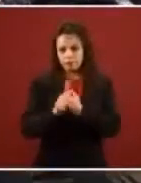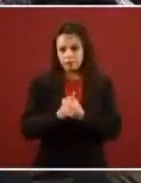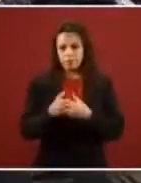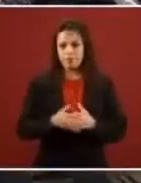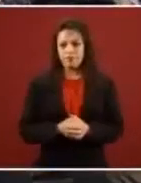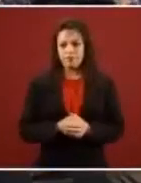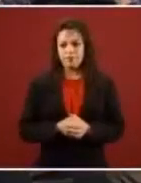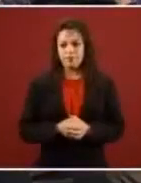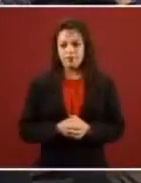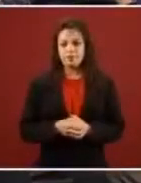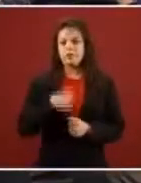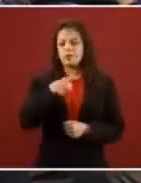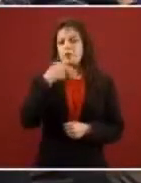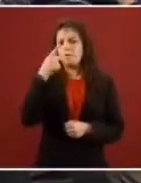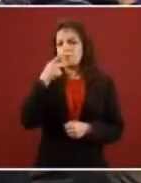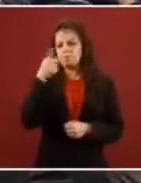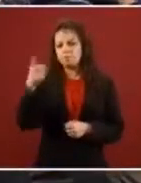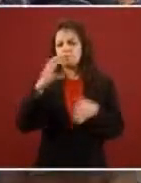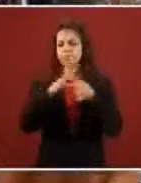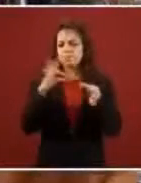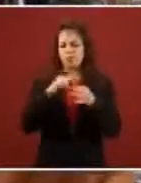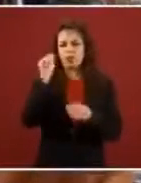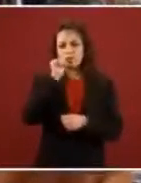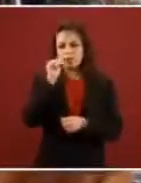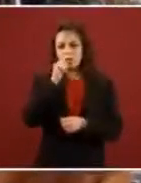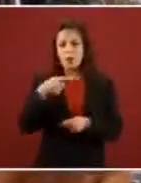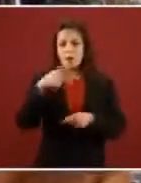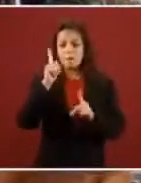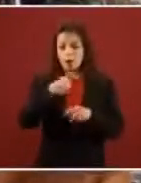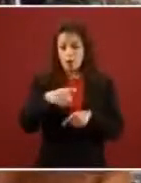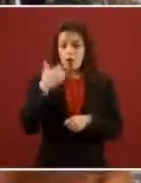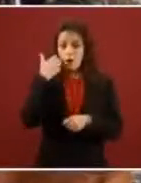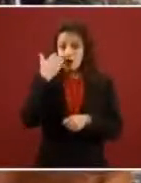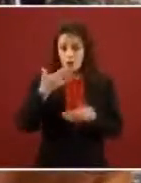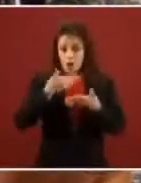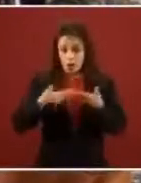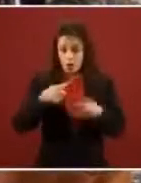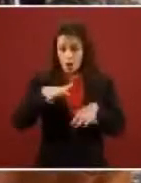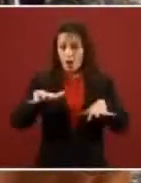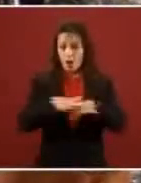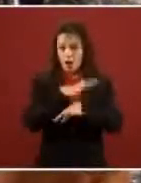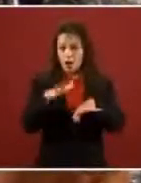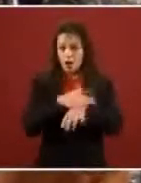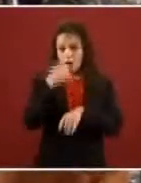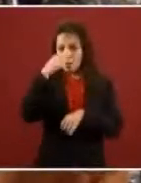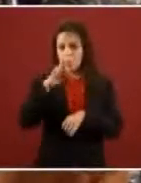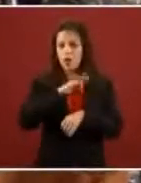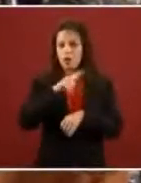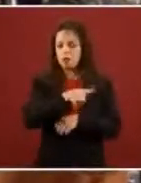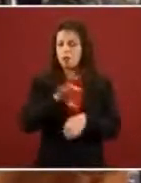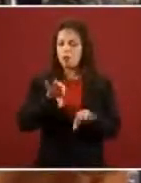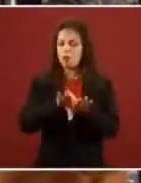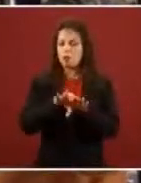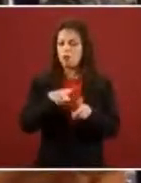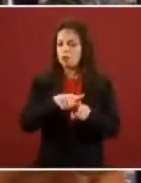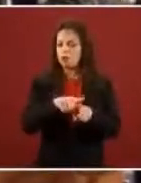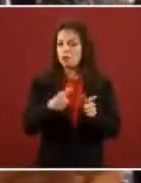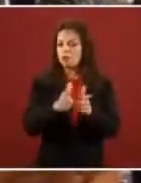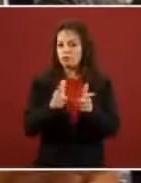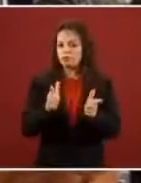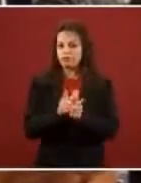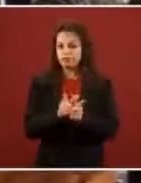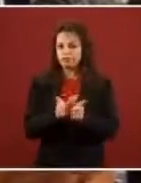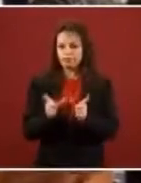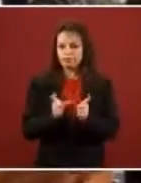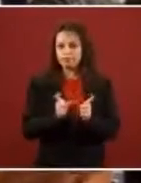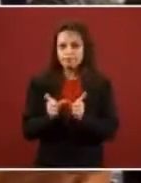¿cuándo va a haber resultados? ¿Está dispuesto a cambiar su estrategia de seguridad? ¿Y por qué no cambia a su gabinete de seguridad que no le ha dado buenos resultados?